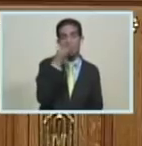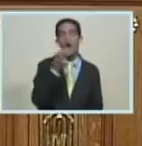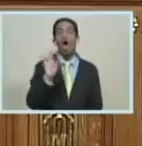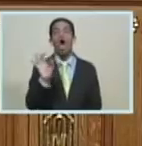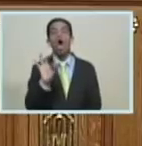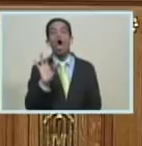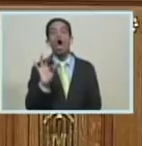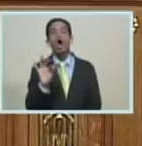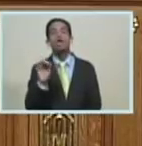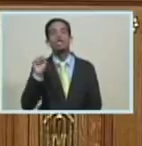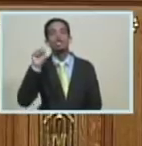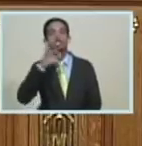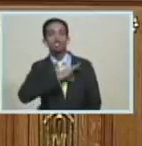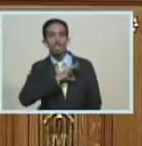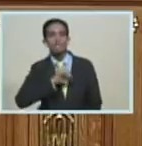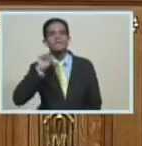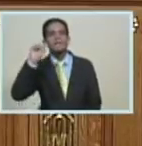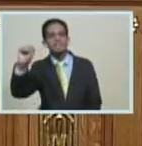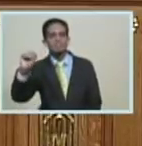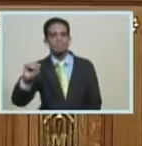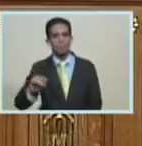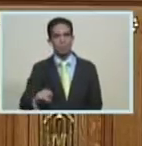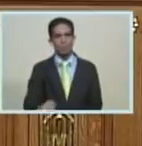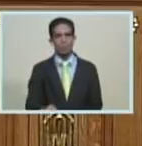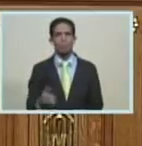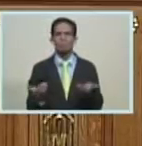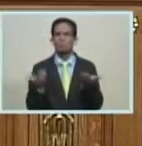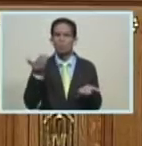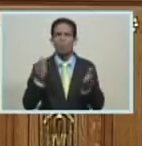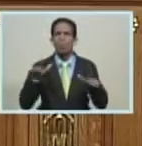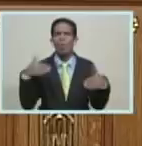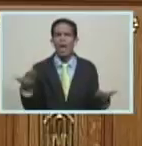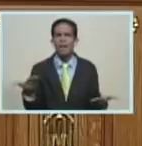¿Bachaquerismo o cristianismo?